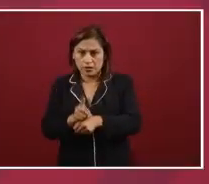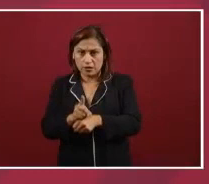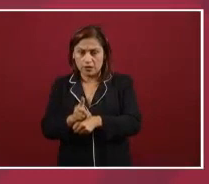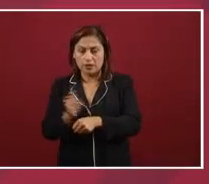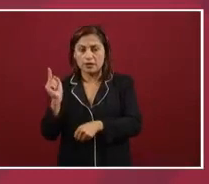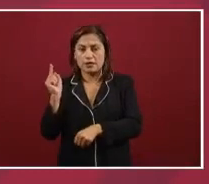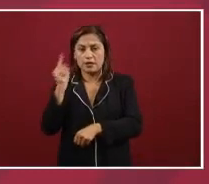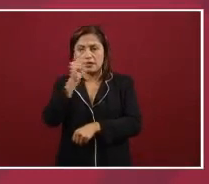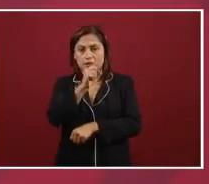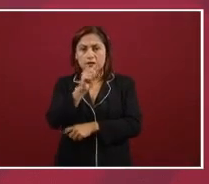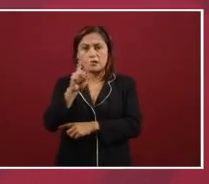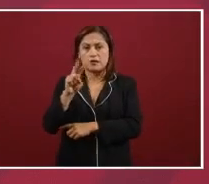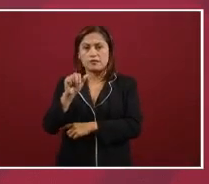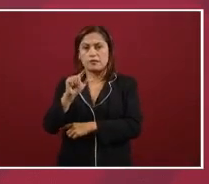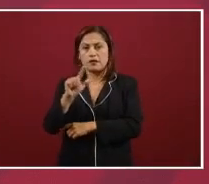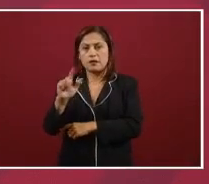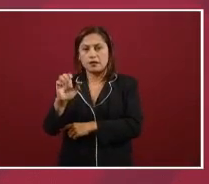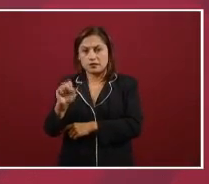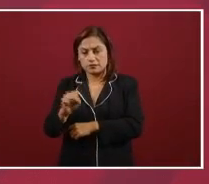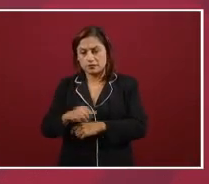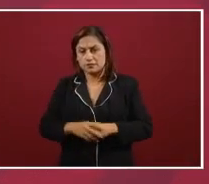en Valles.